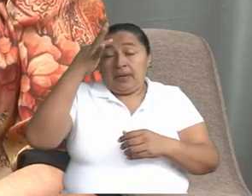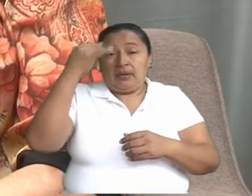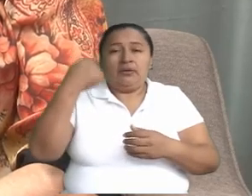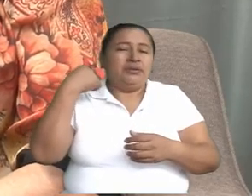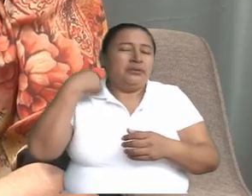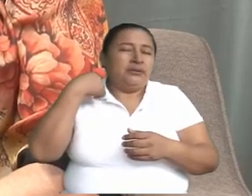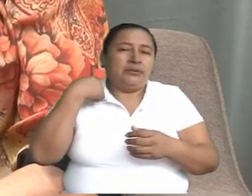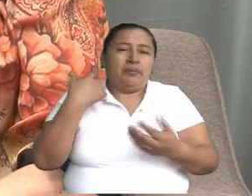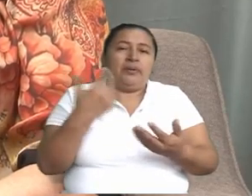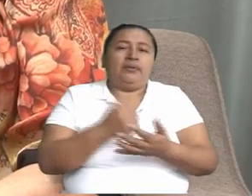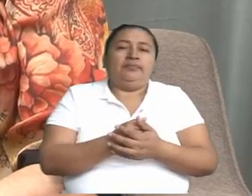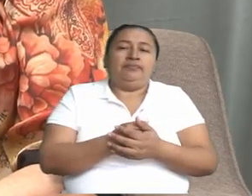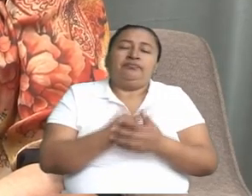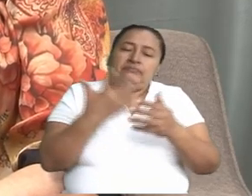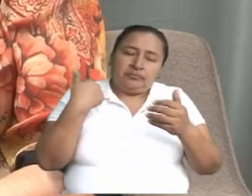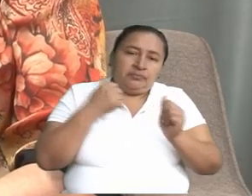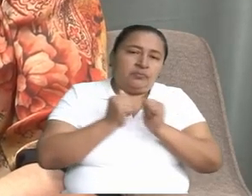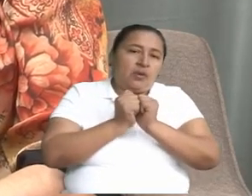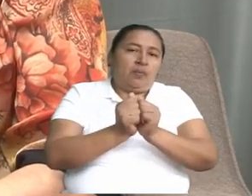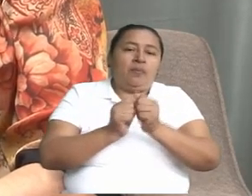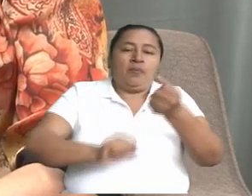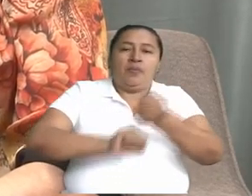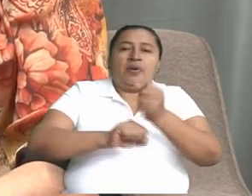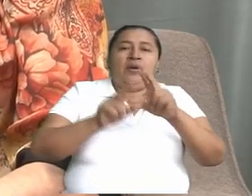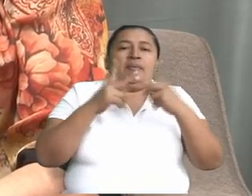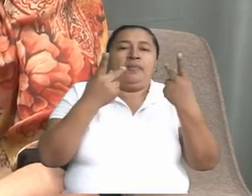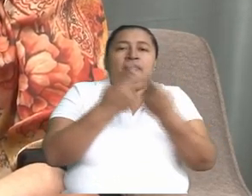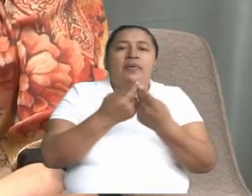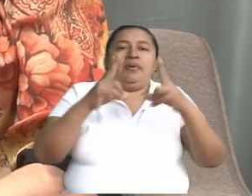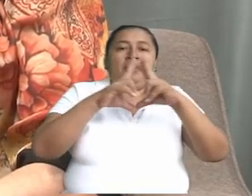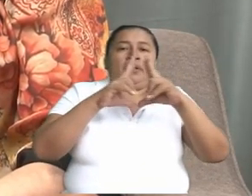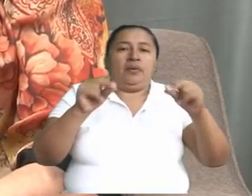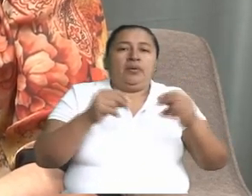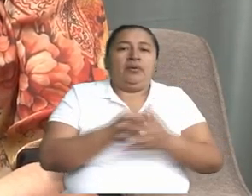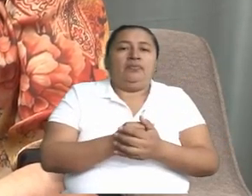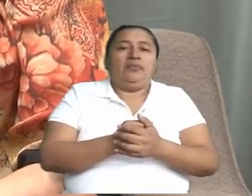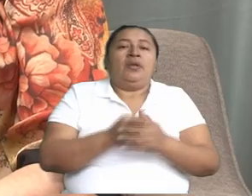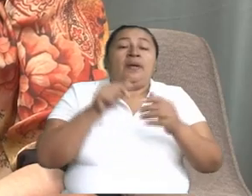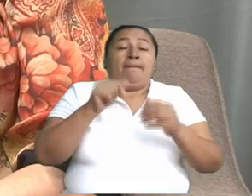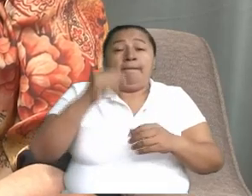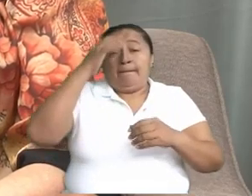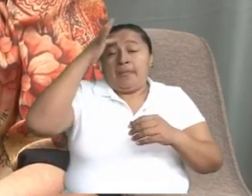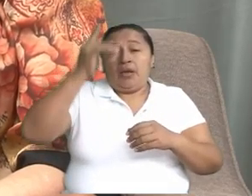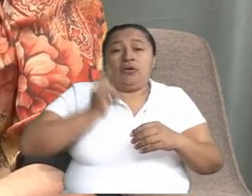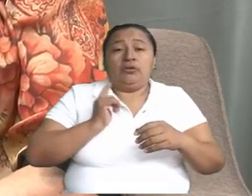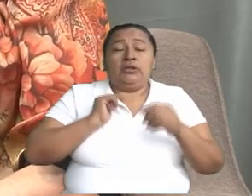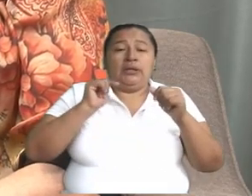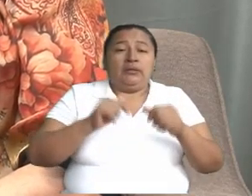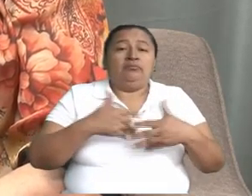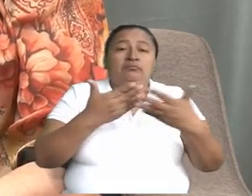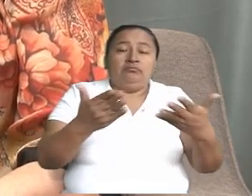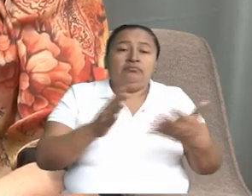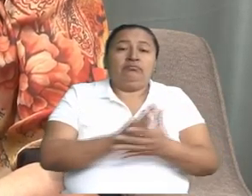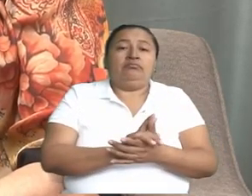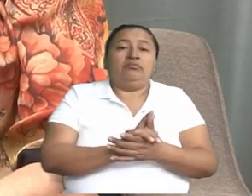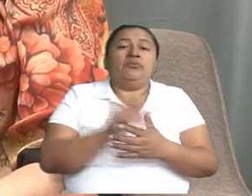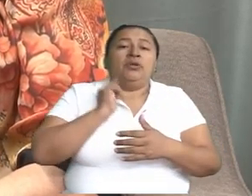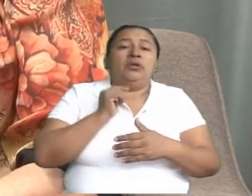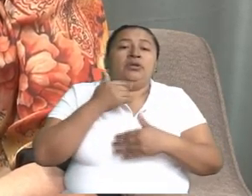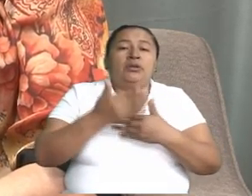está con el pueblo de Nicaragua y que México en esta etapa que